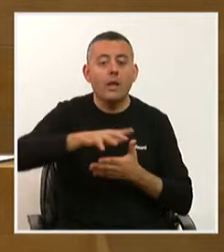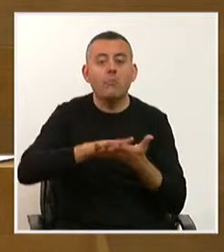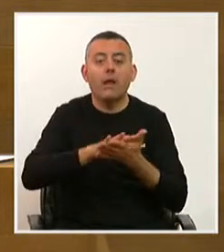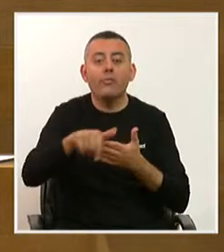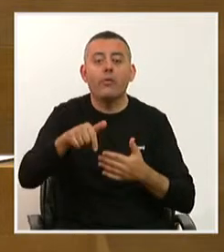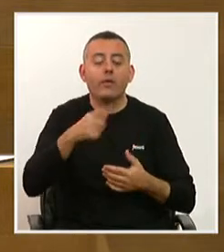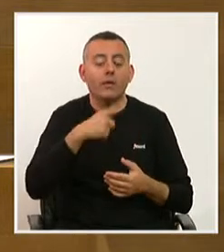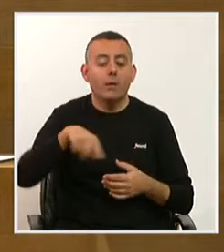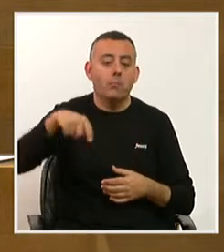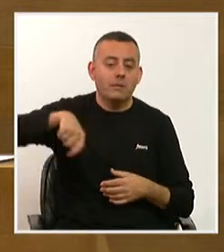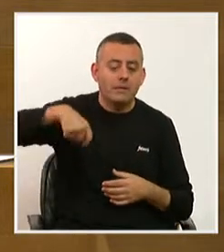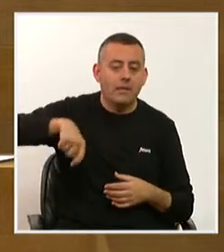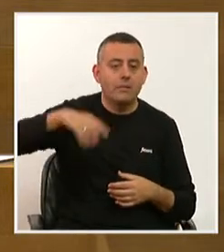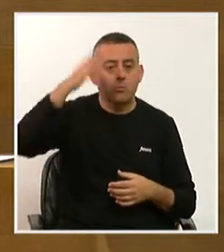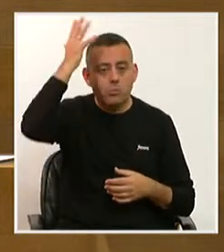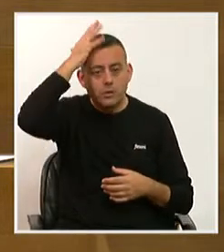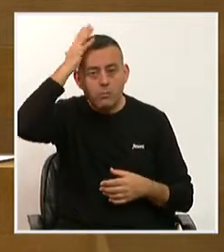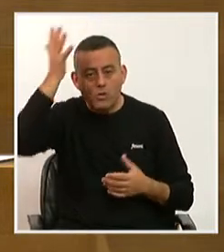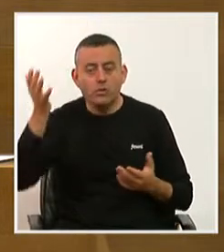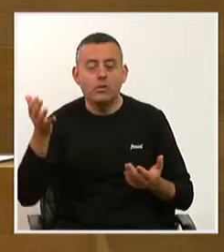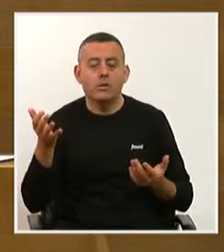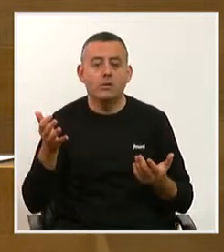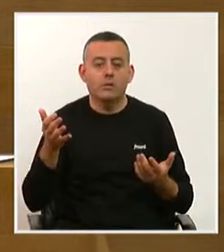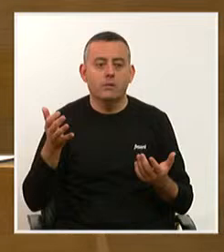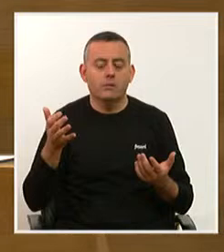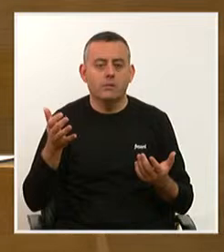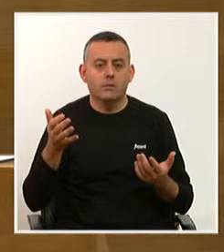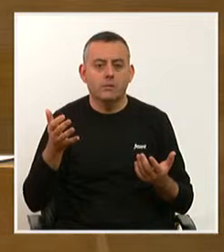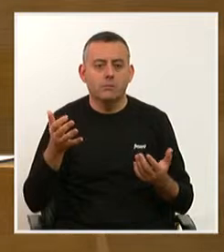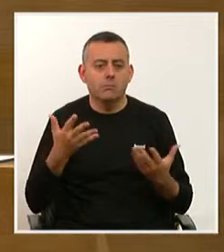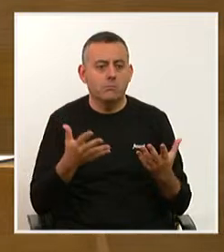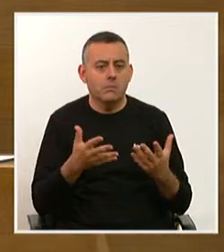de son Inc gestion